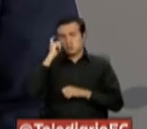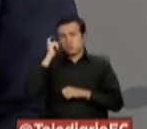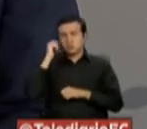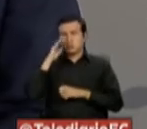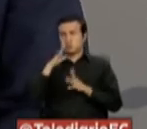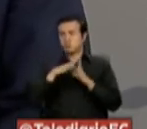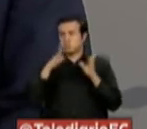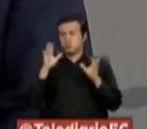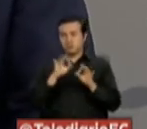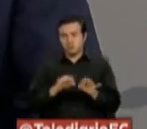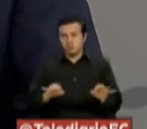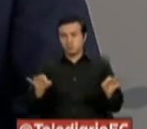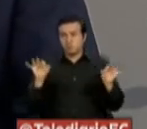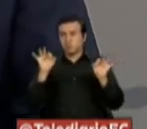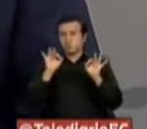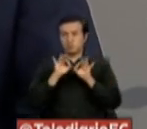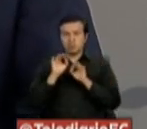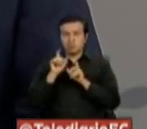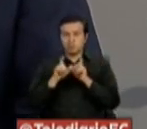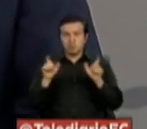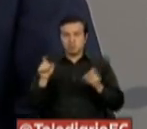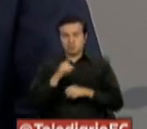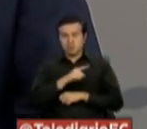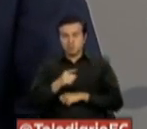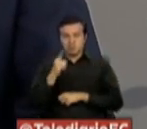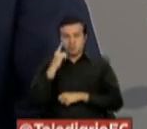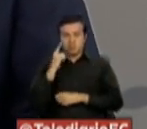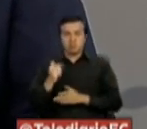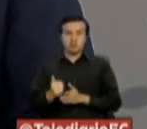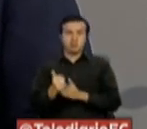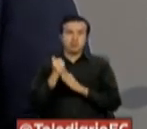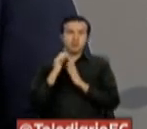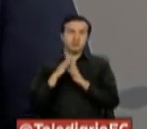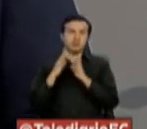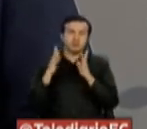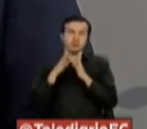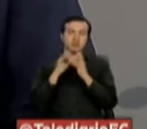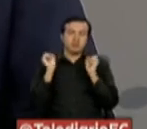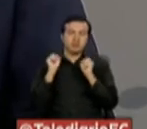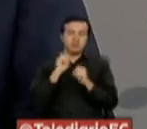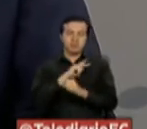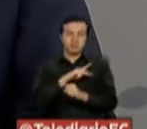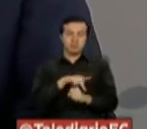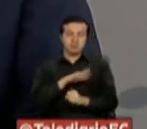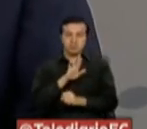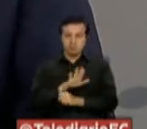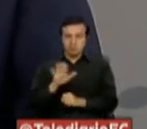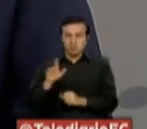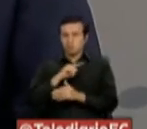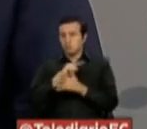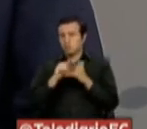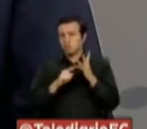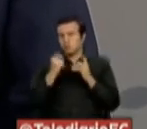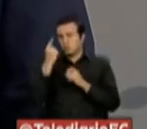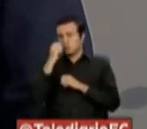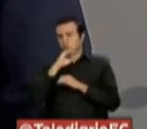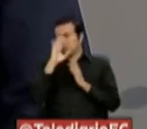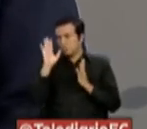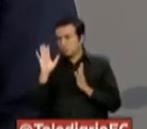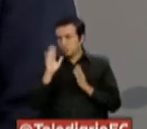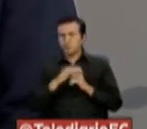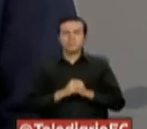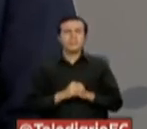ser algo muy útil para nuestras audiencias y nos ayudará también a entender en lo personal de qué nos está hablando. Ahora,